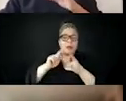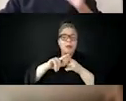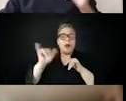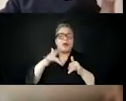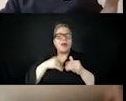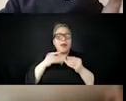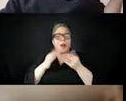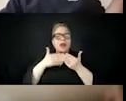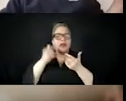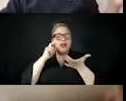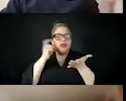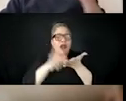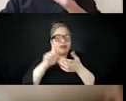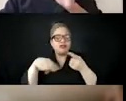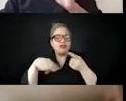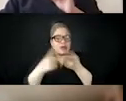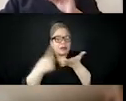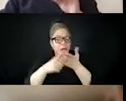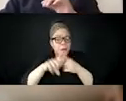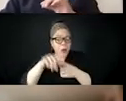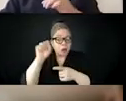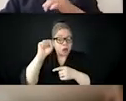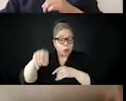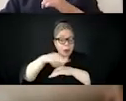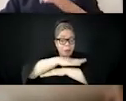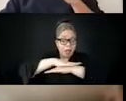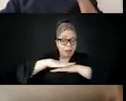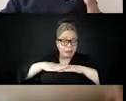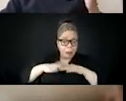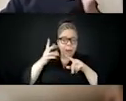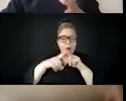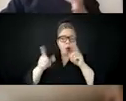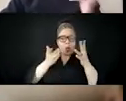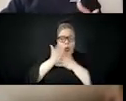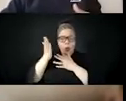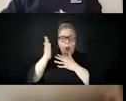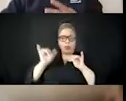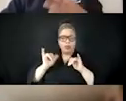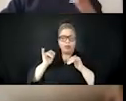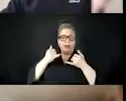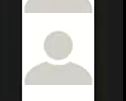de redes sociales pero esa línea